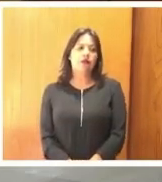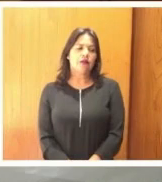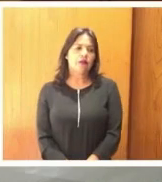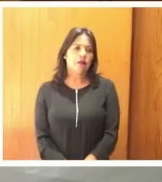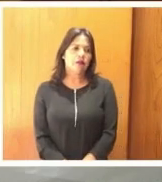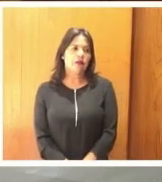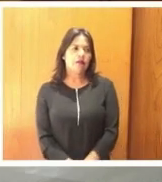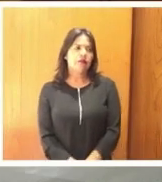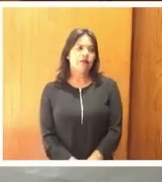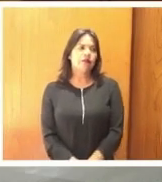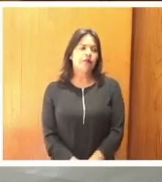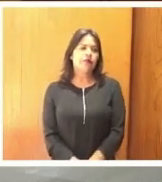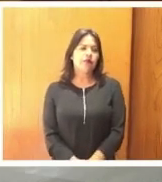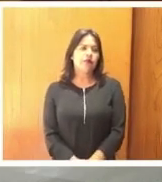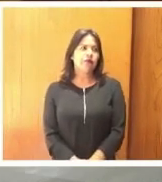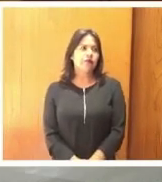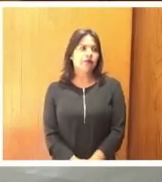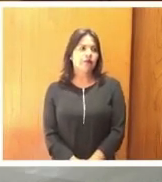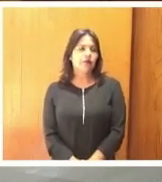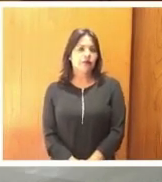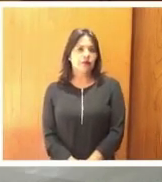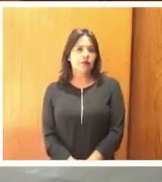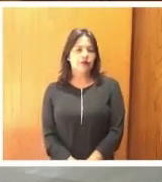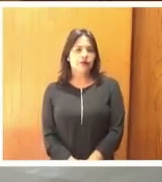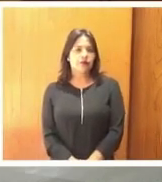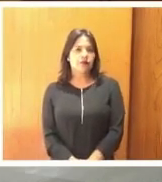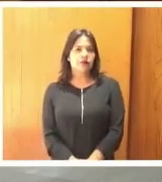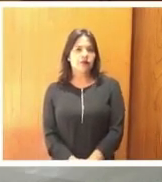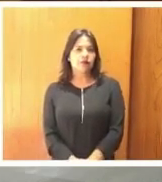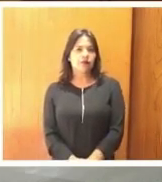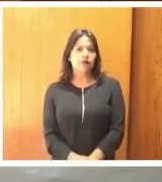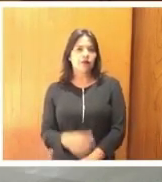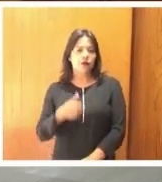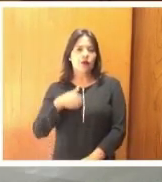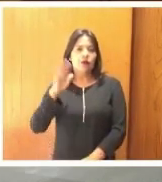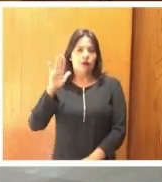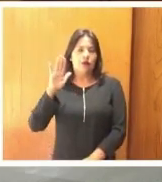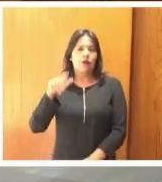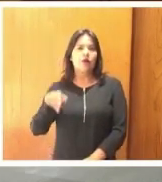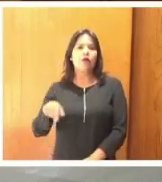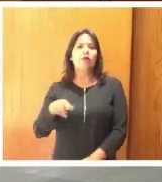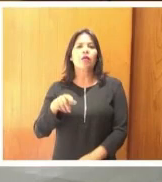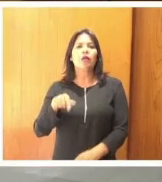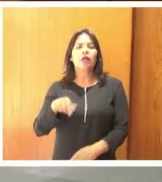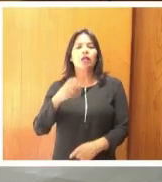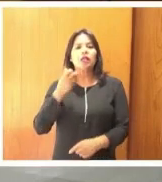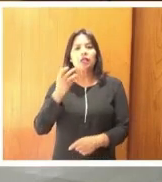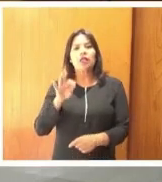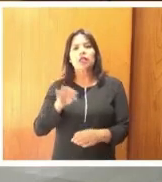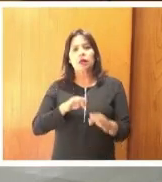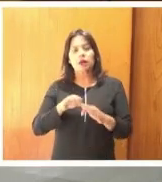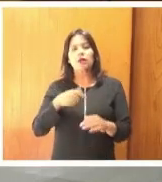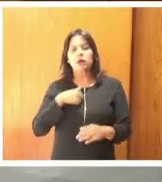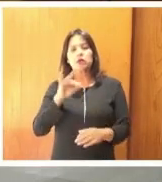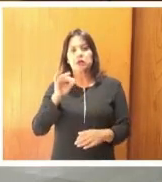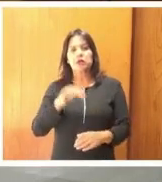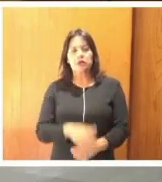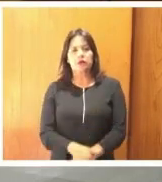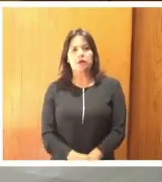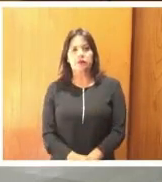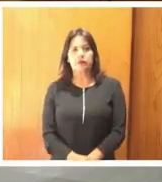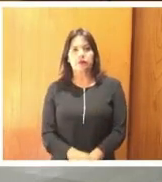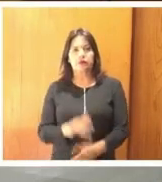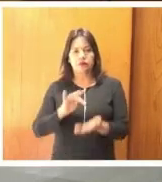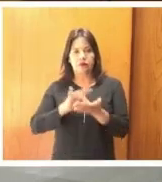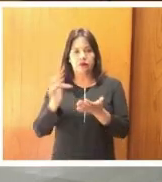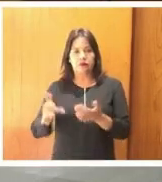Gracias, comisionada. Comisionado presidente. A favor de los proyectos que se listan en este bloque, secretario. Gracias,